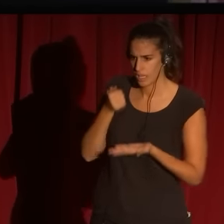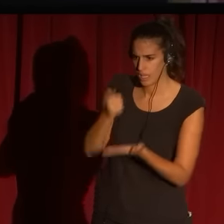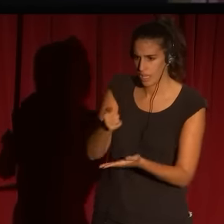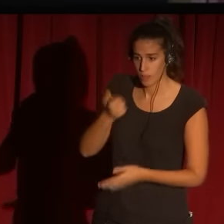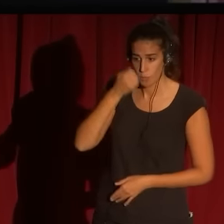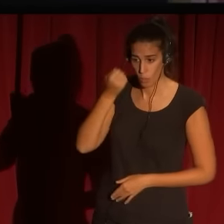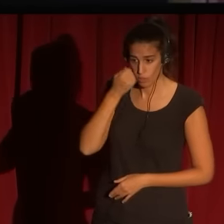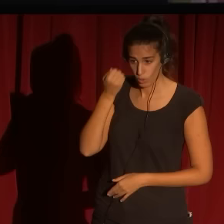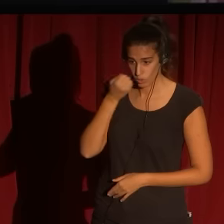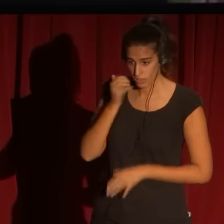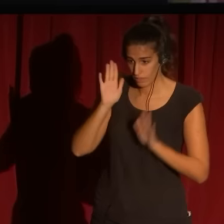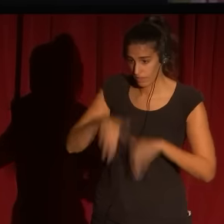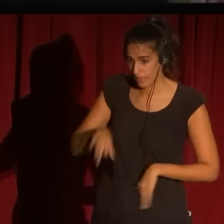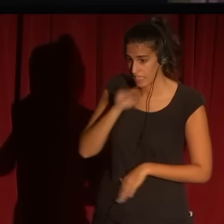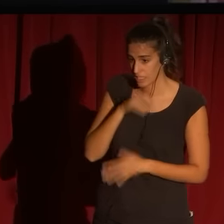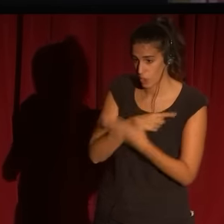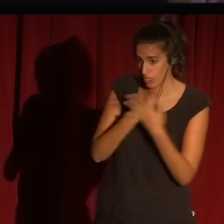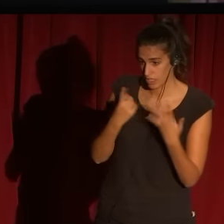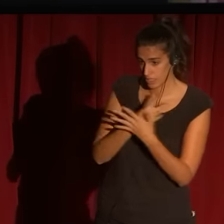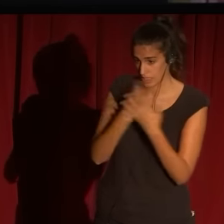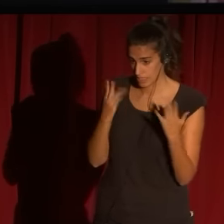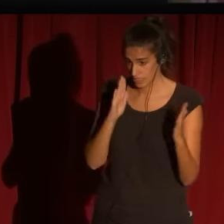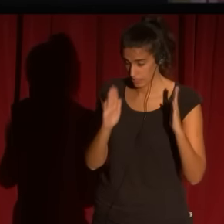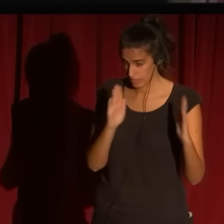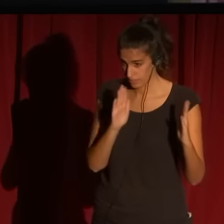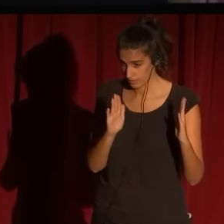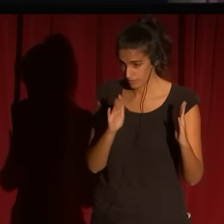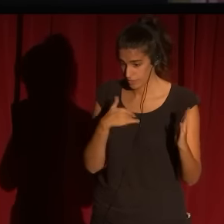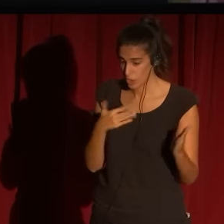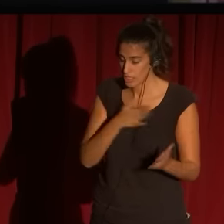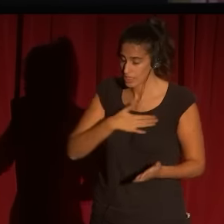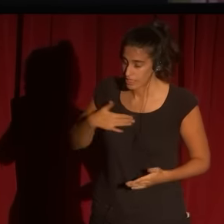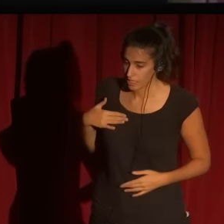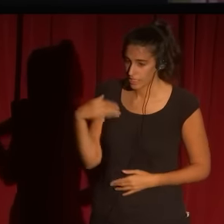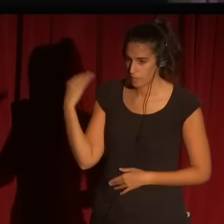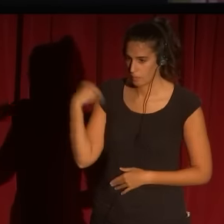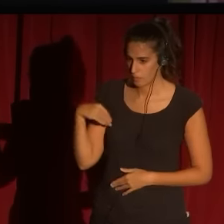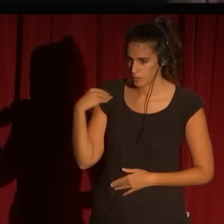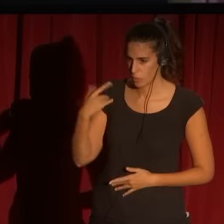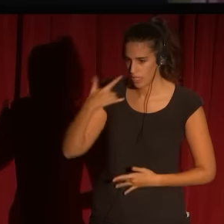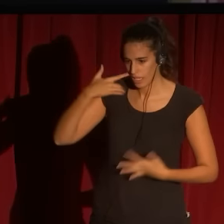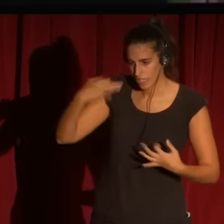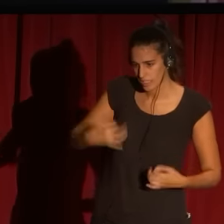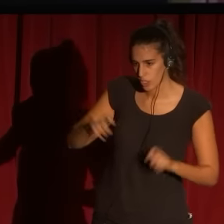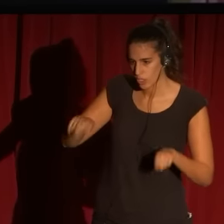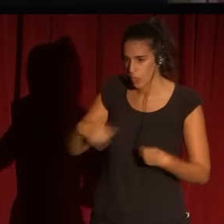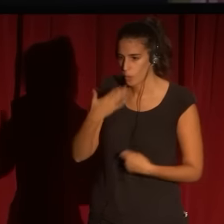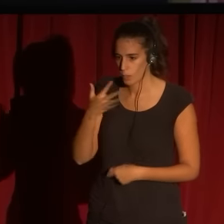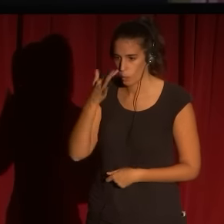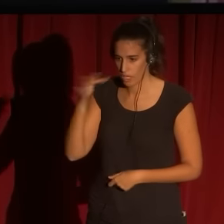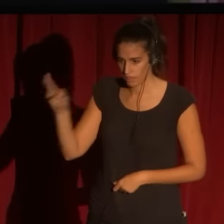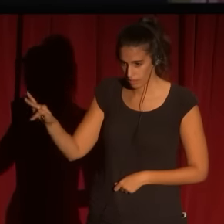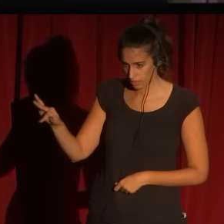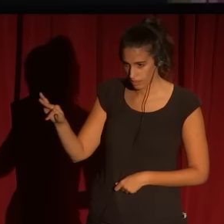de bodegones en el siglo final del y el 17 y reivindican la la herencia de realistas o naturalistas como Velázquez por